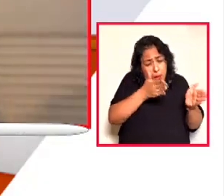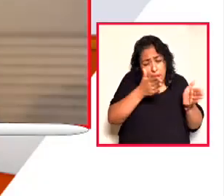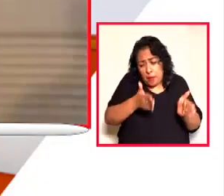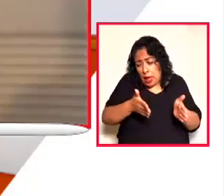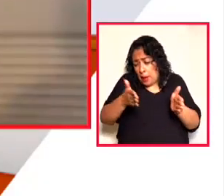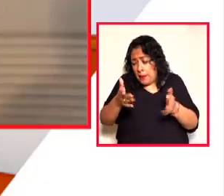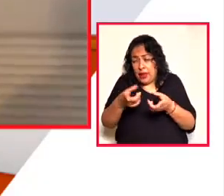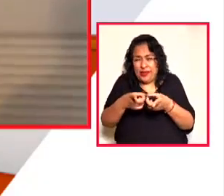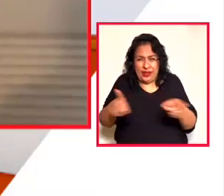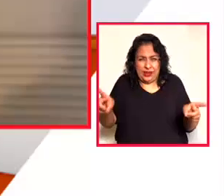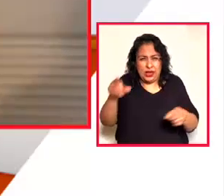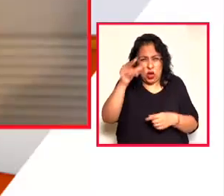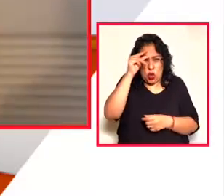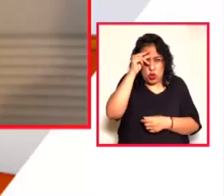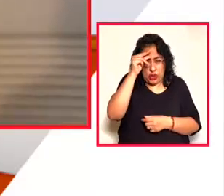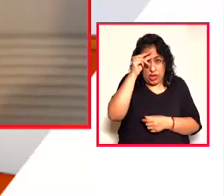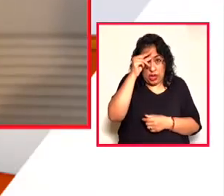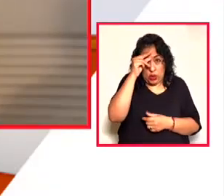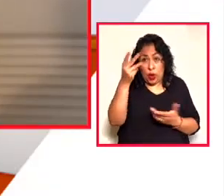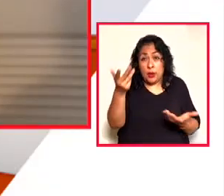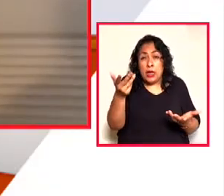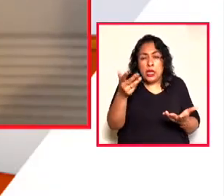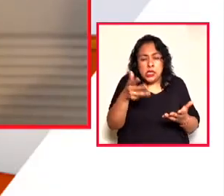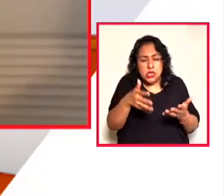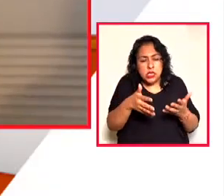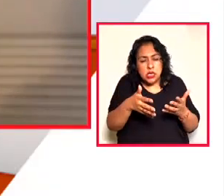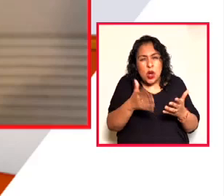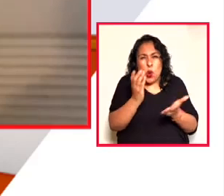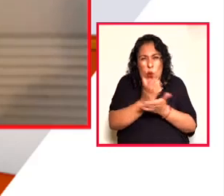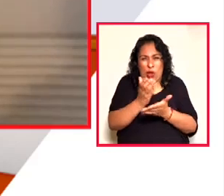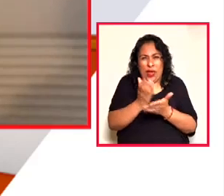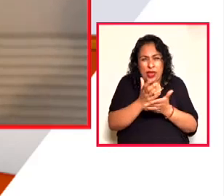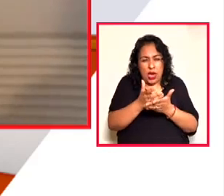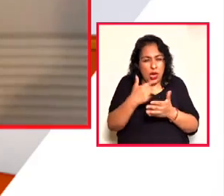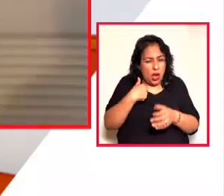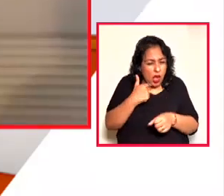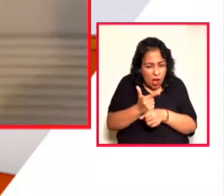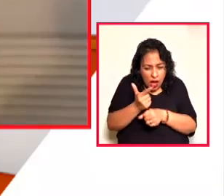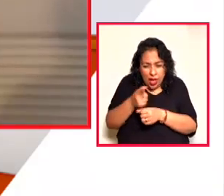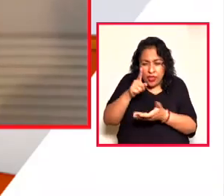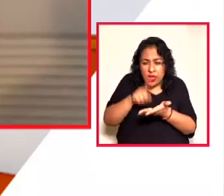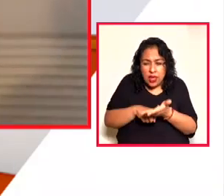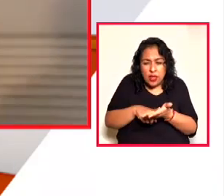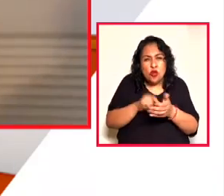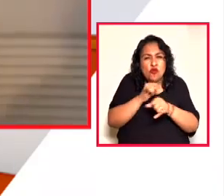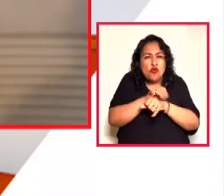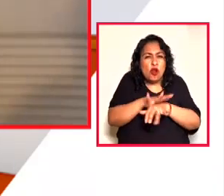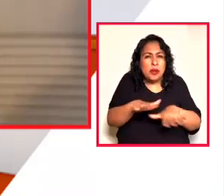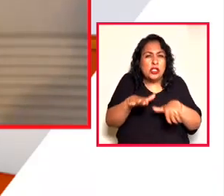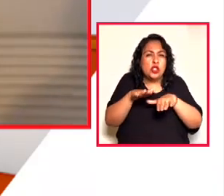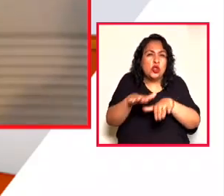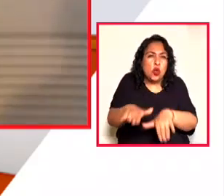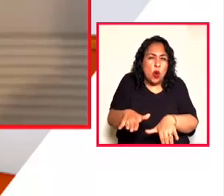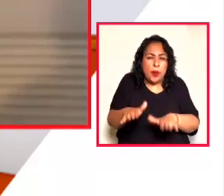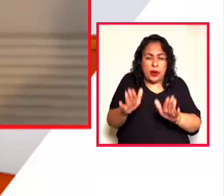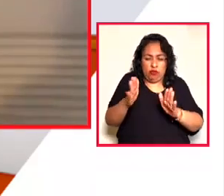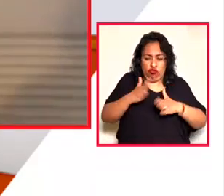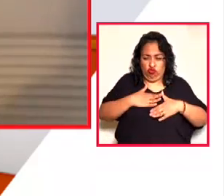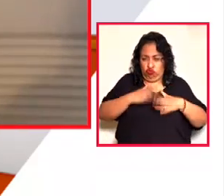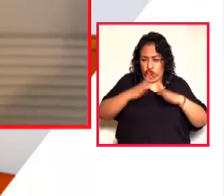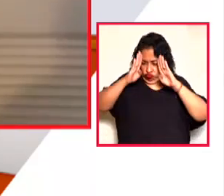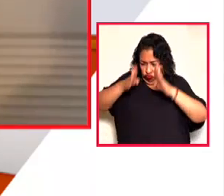intelectual. Pero entresacando de los cuadernos los detalles que tienen en relación con el oficio de escritor